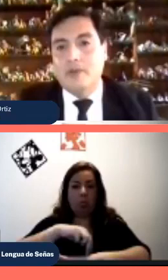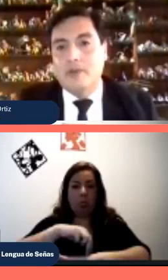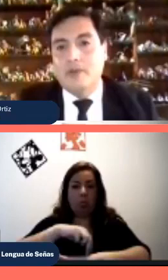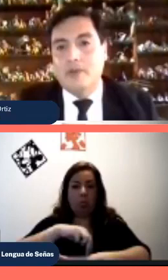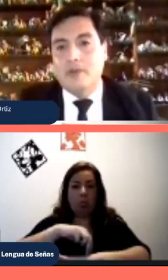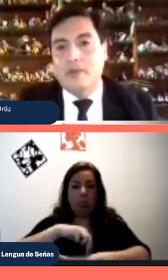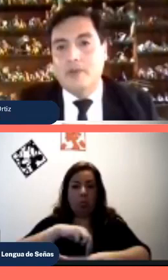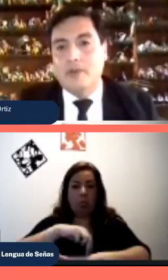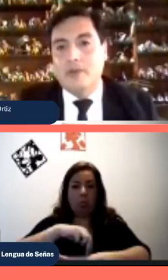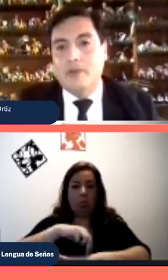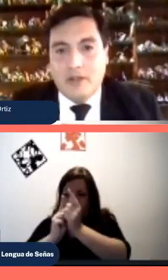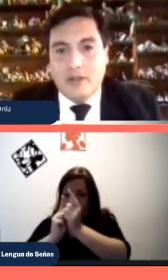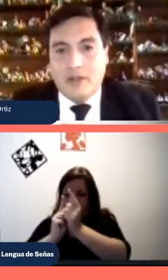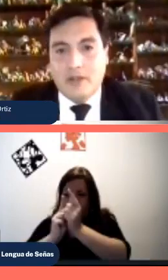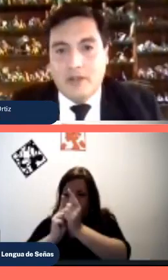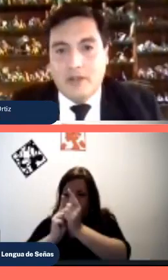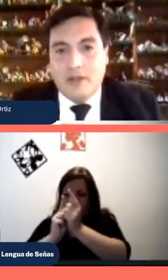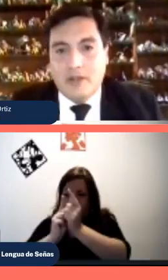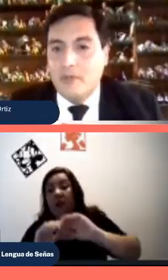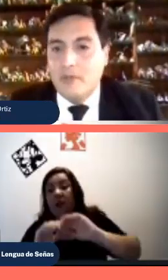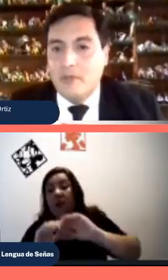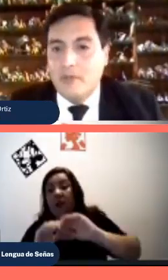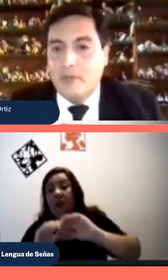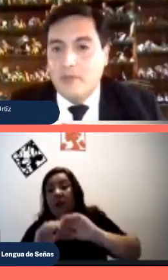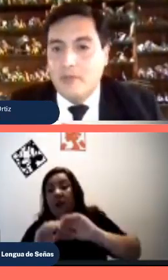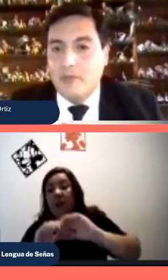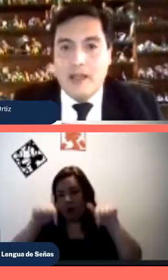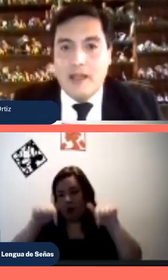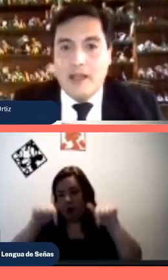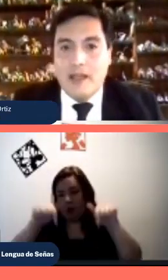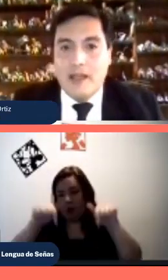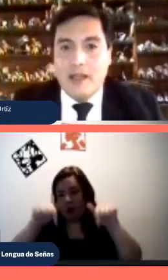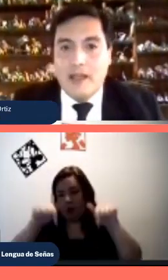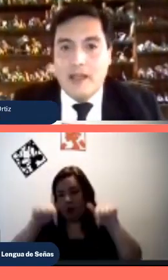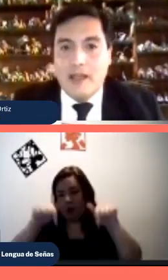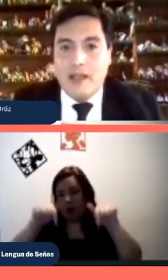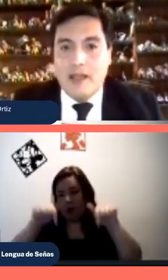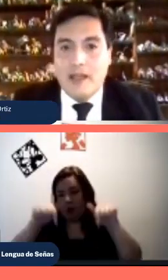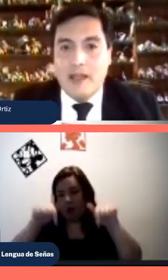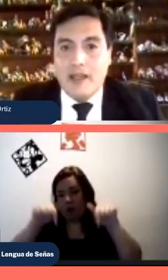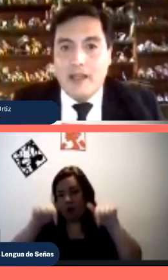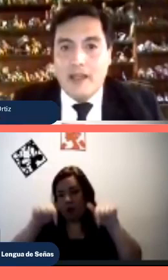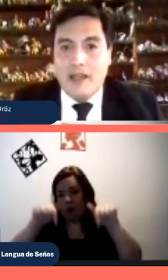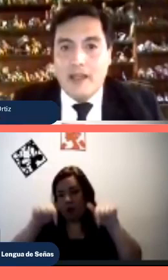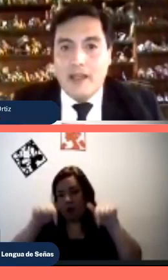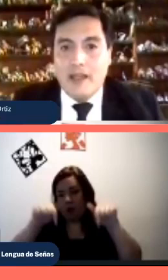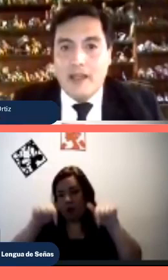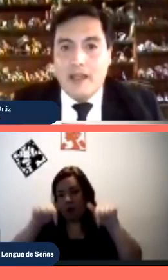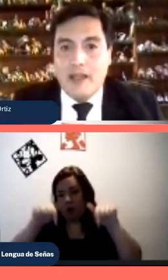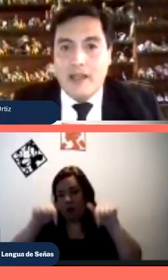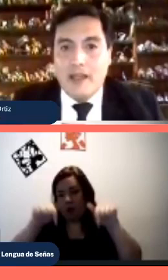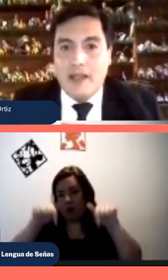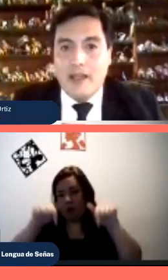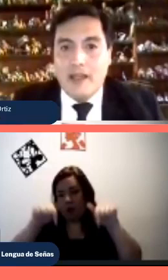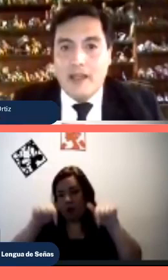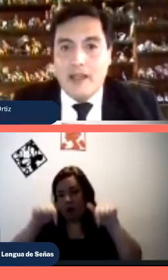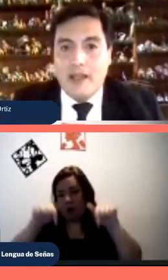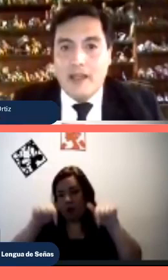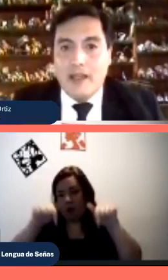hasta la actualidad del ser humano actual. Ahí podemos ver todo el proceso de evolución